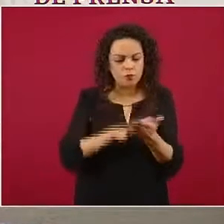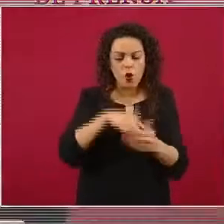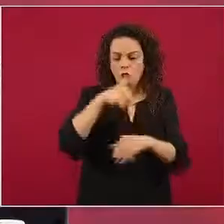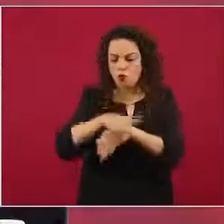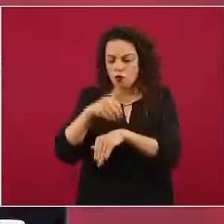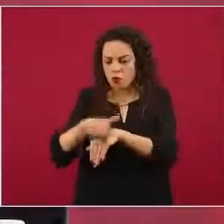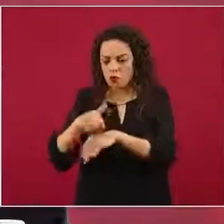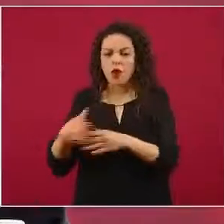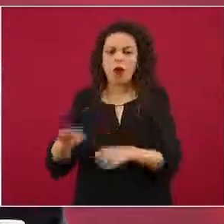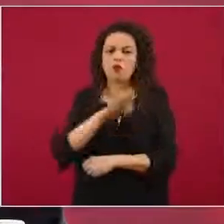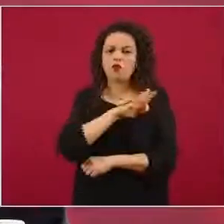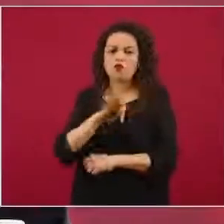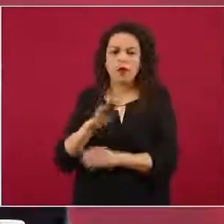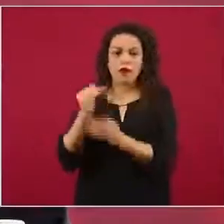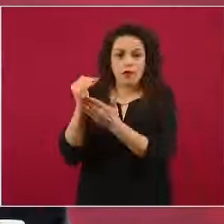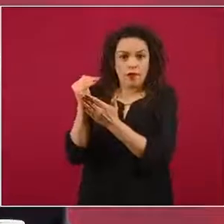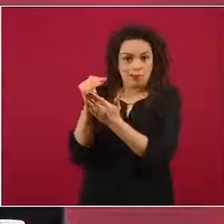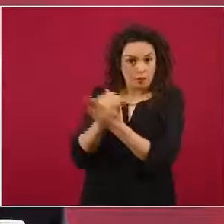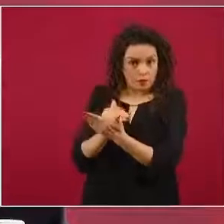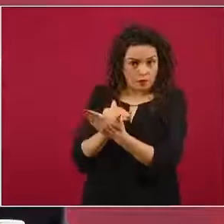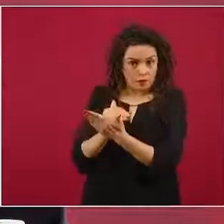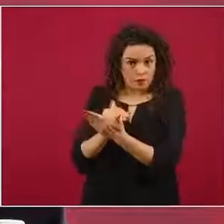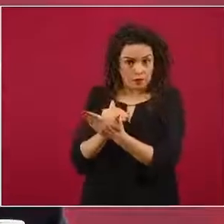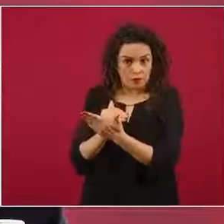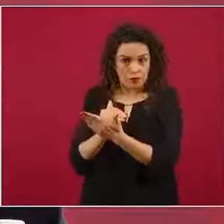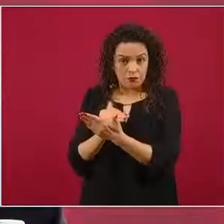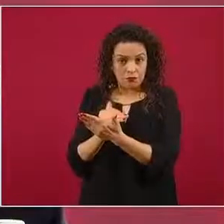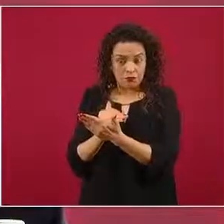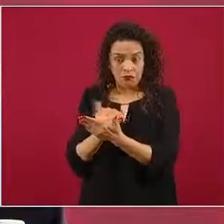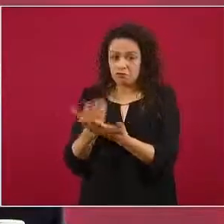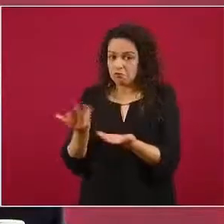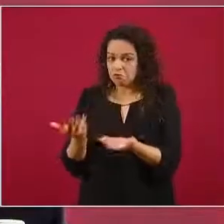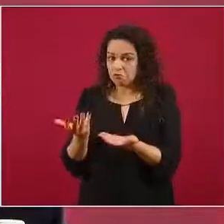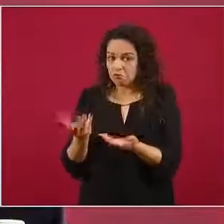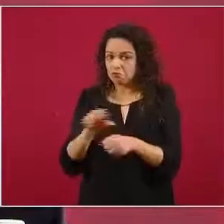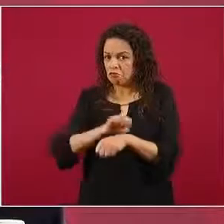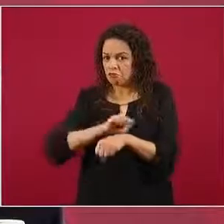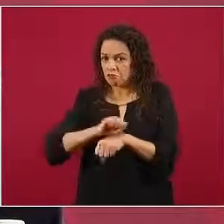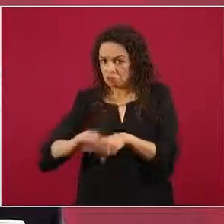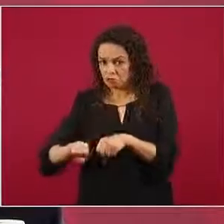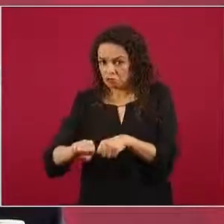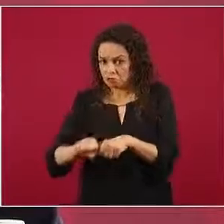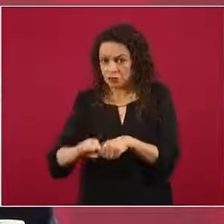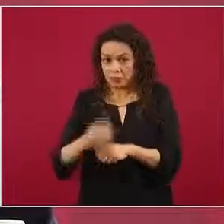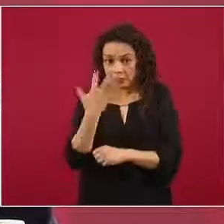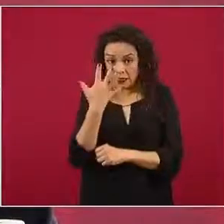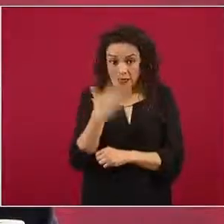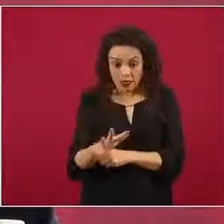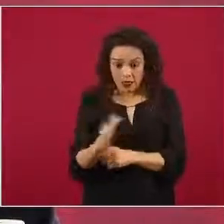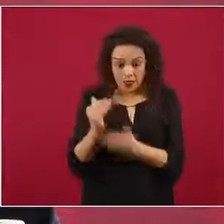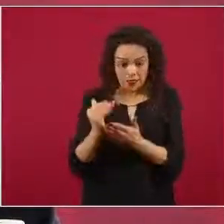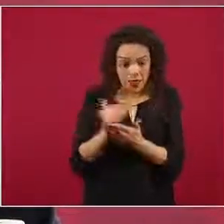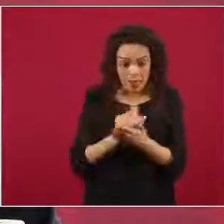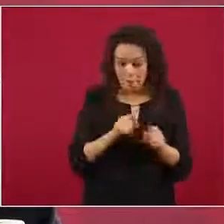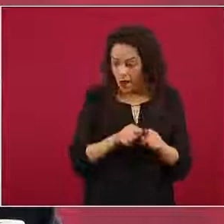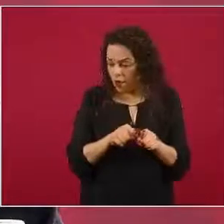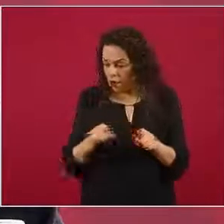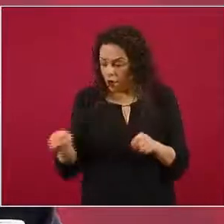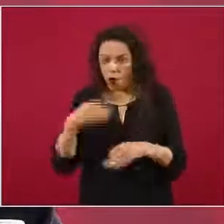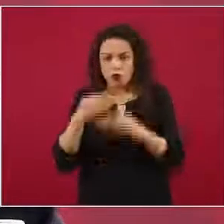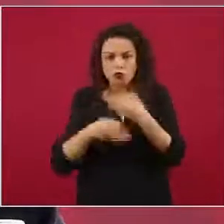mínima calificación, si los 10 indicadores salieran en el rango más bajo y entonces todos tuvieran